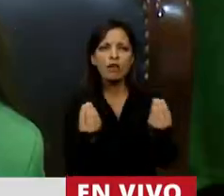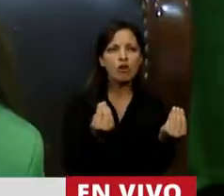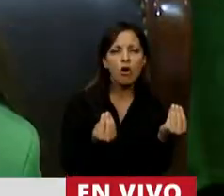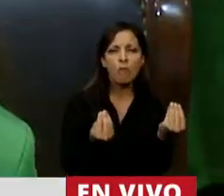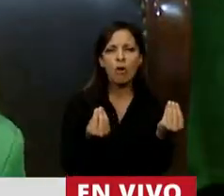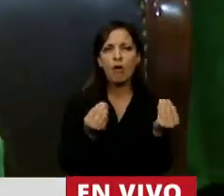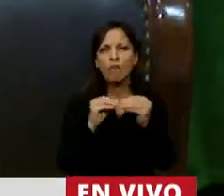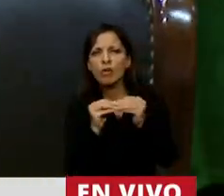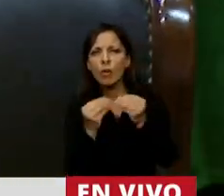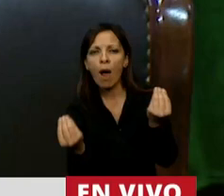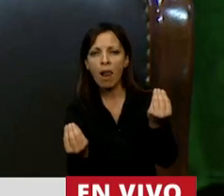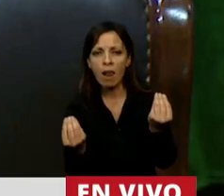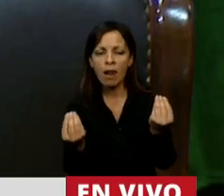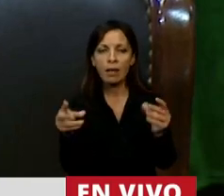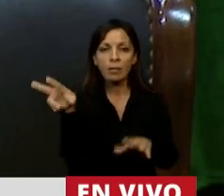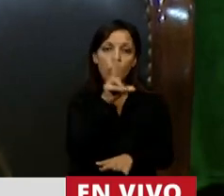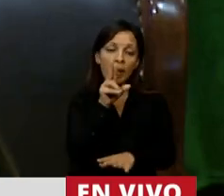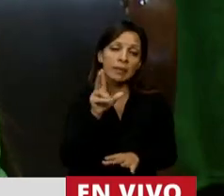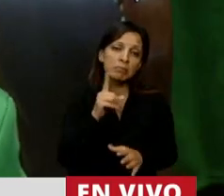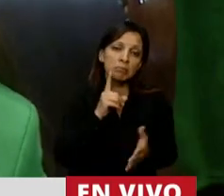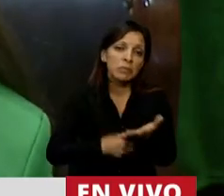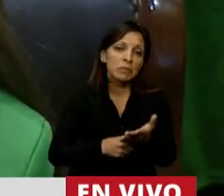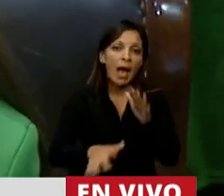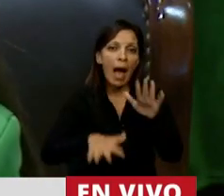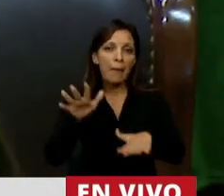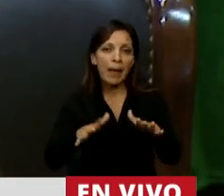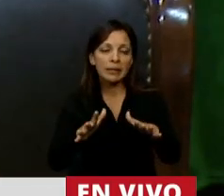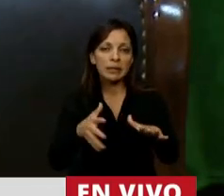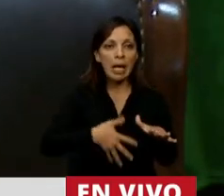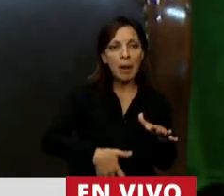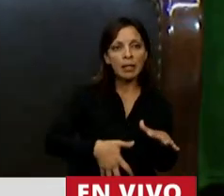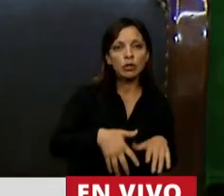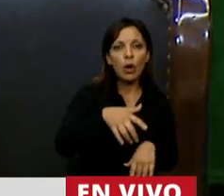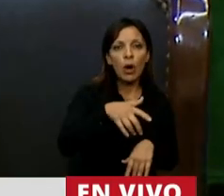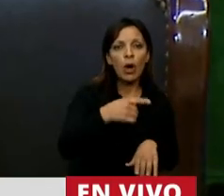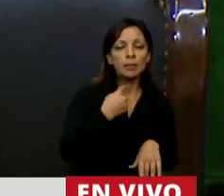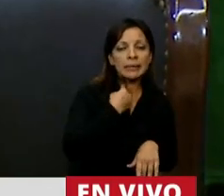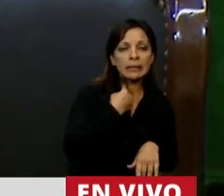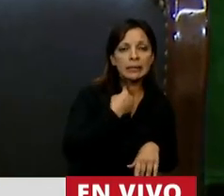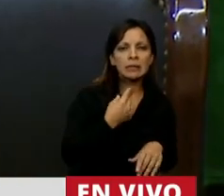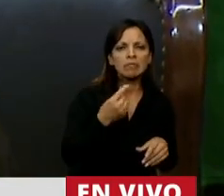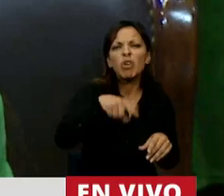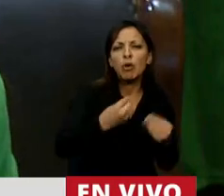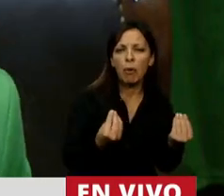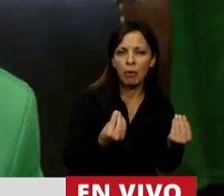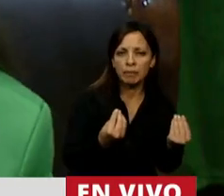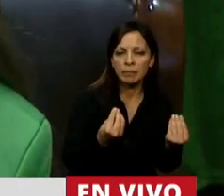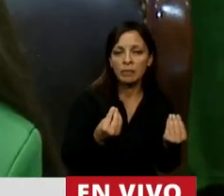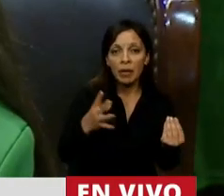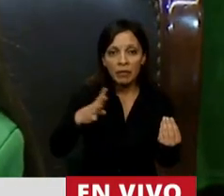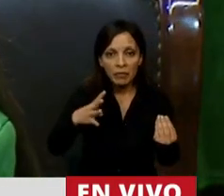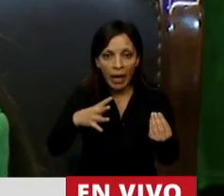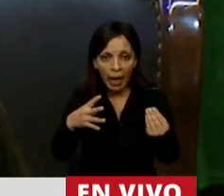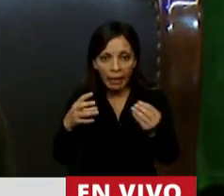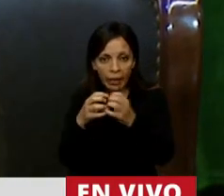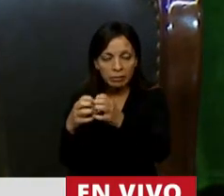manera las mujeres a veces decidimos que algunos embarazos son embarazos no deseados. Lo que no discutimos en toda la